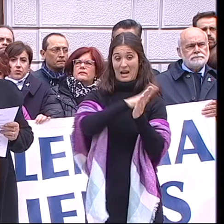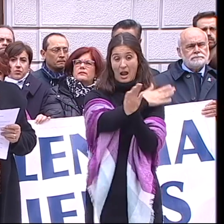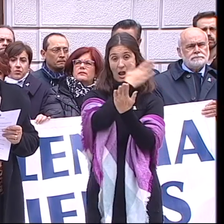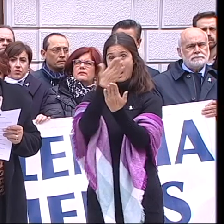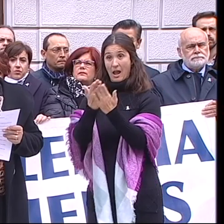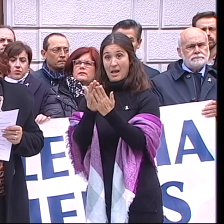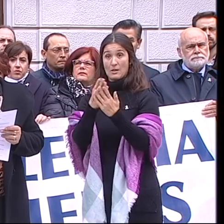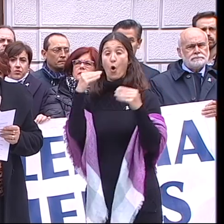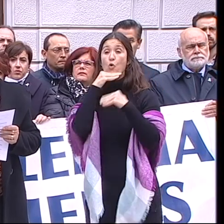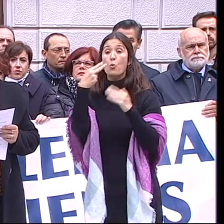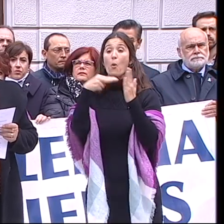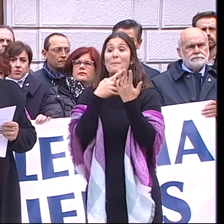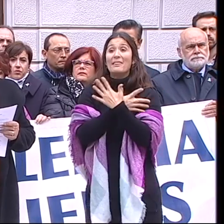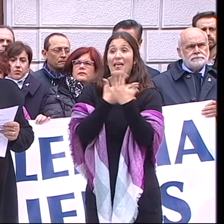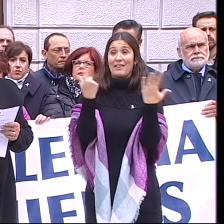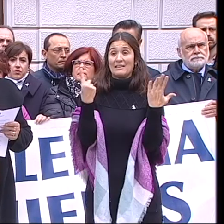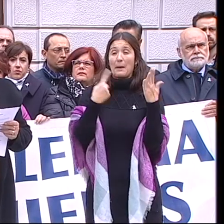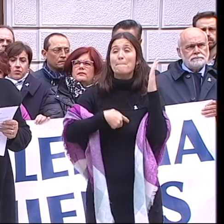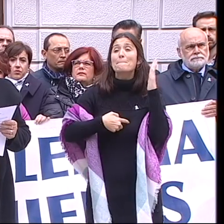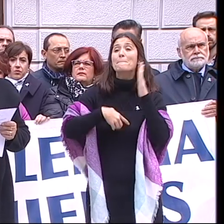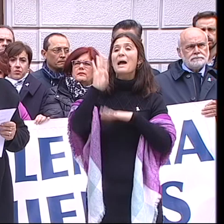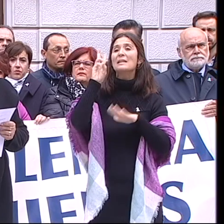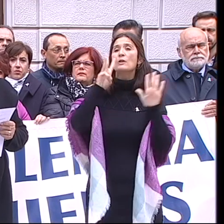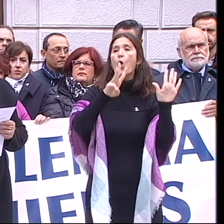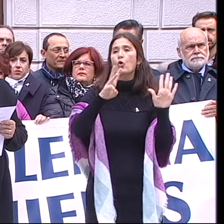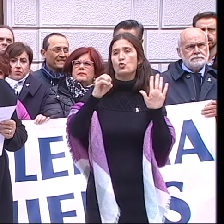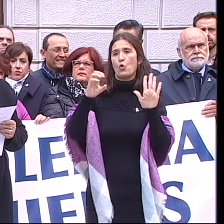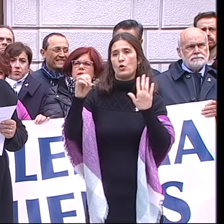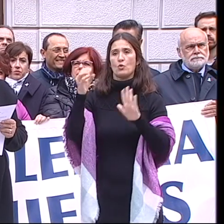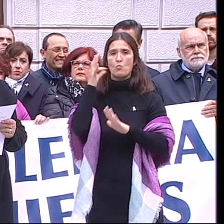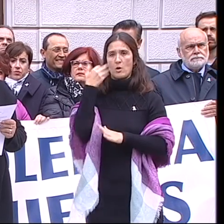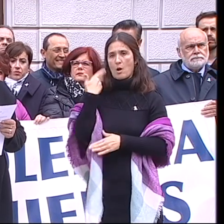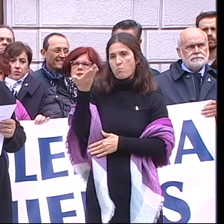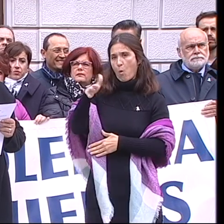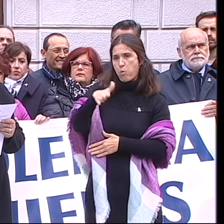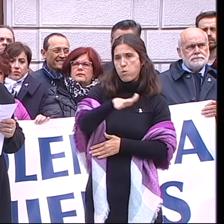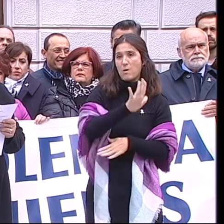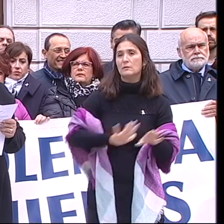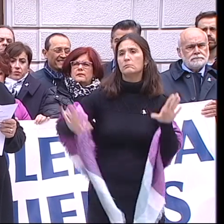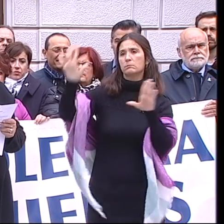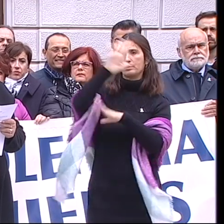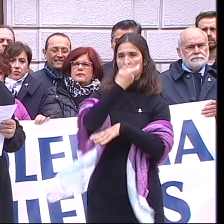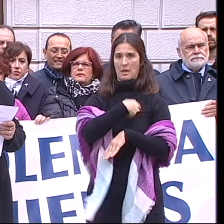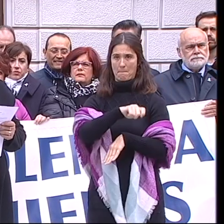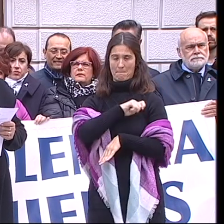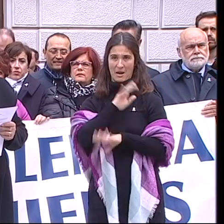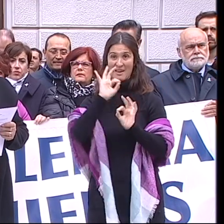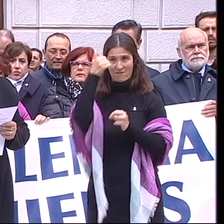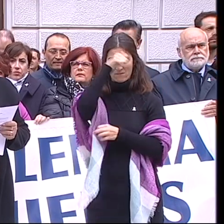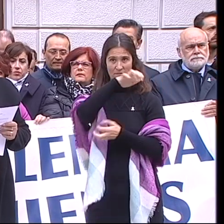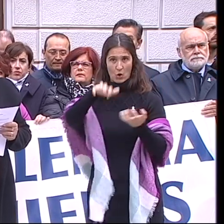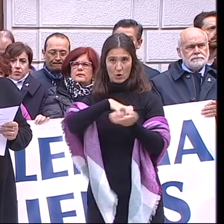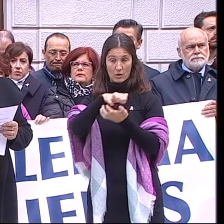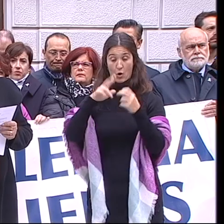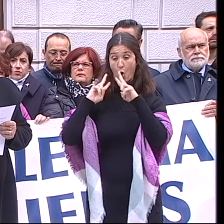de 2016, más de 800 mujeres han muerto en España por violencia de género.